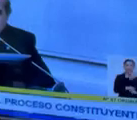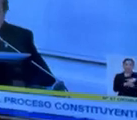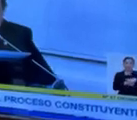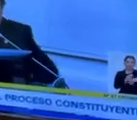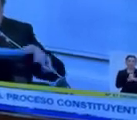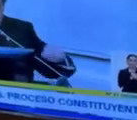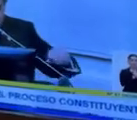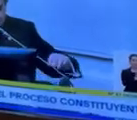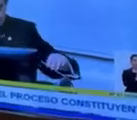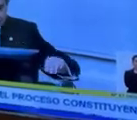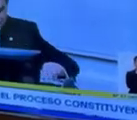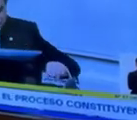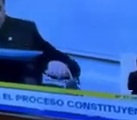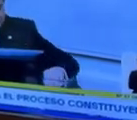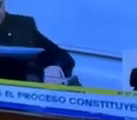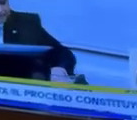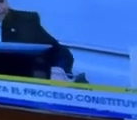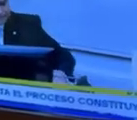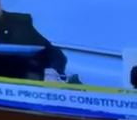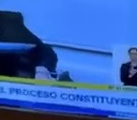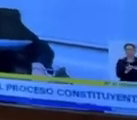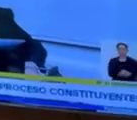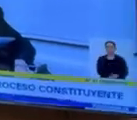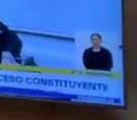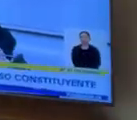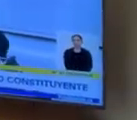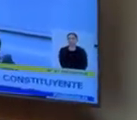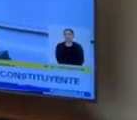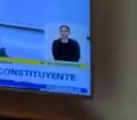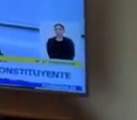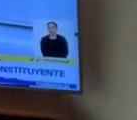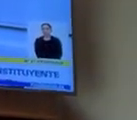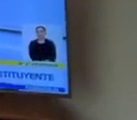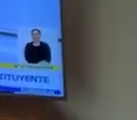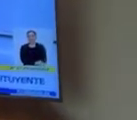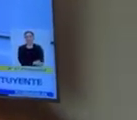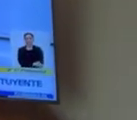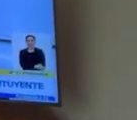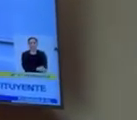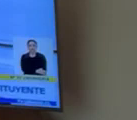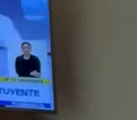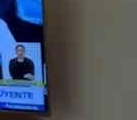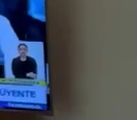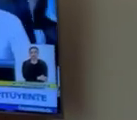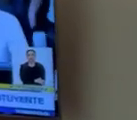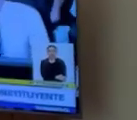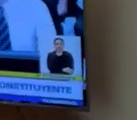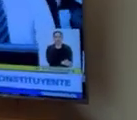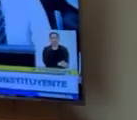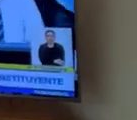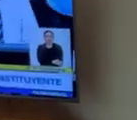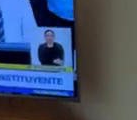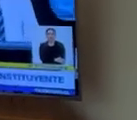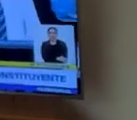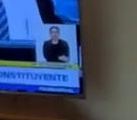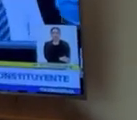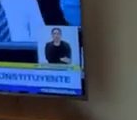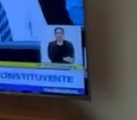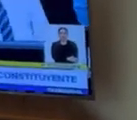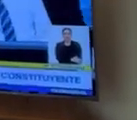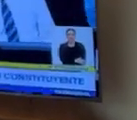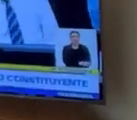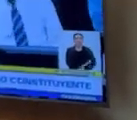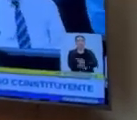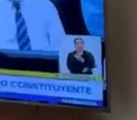para el tratamiento, para el acompañamiento, este proyecto de ley lo que hace es resolver justamente y, primero,